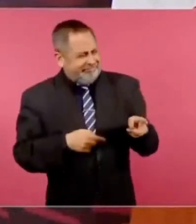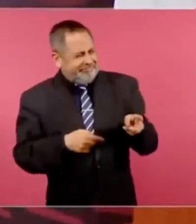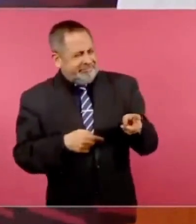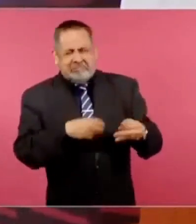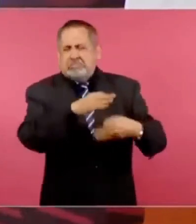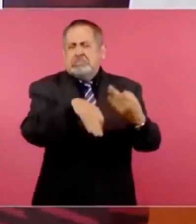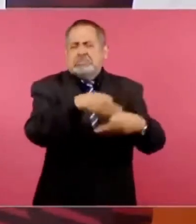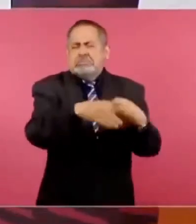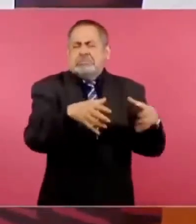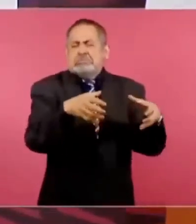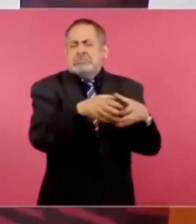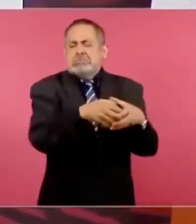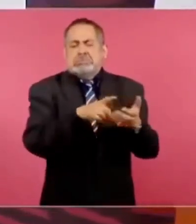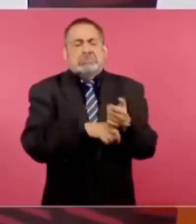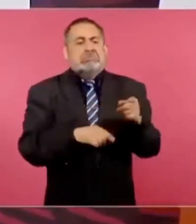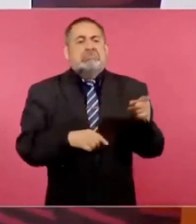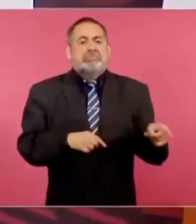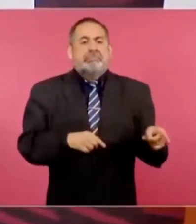todos ahora